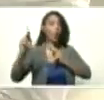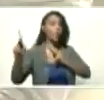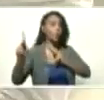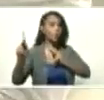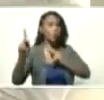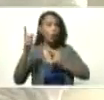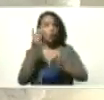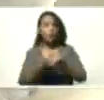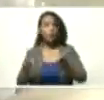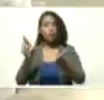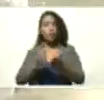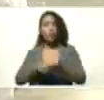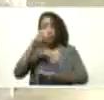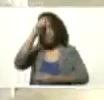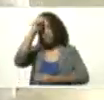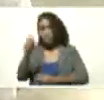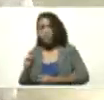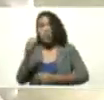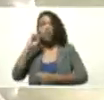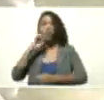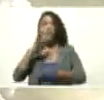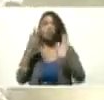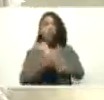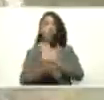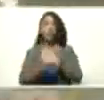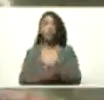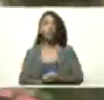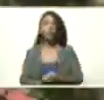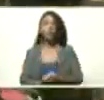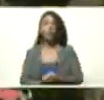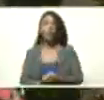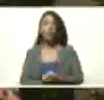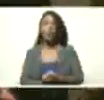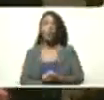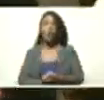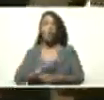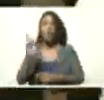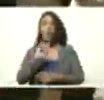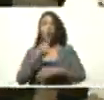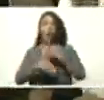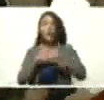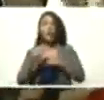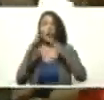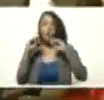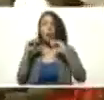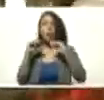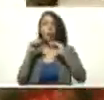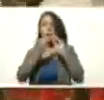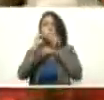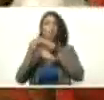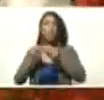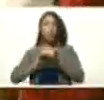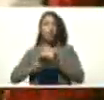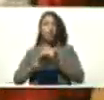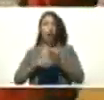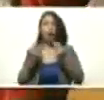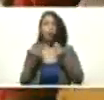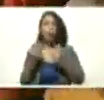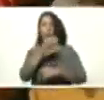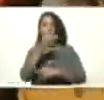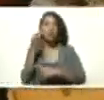en su reivindicación histórica. Apenas eso, por no hablar de la reparación económica, que es